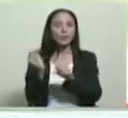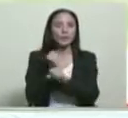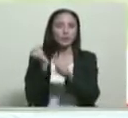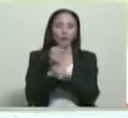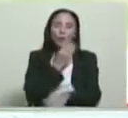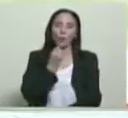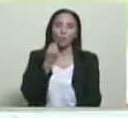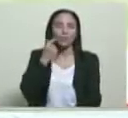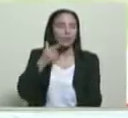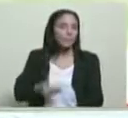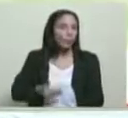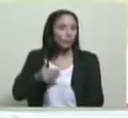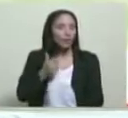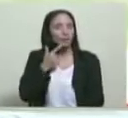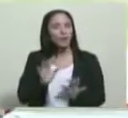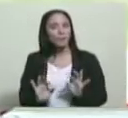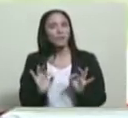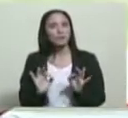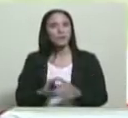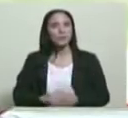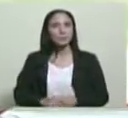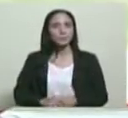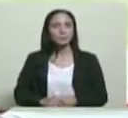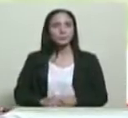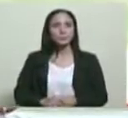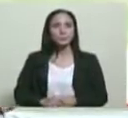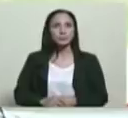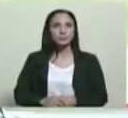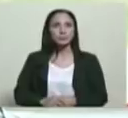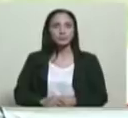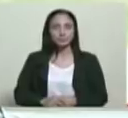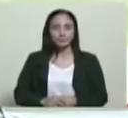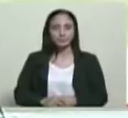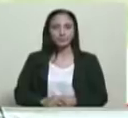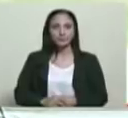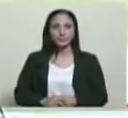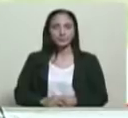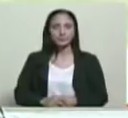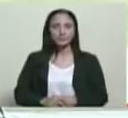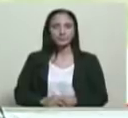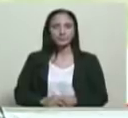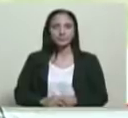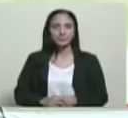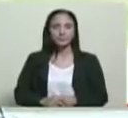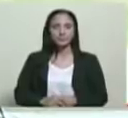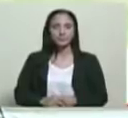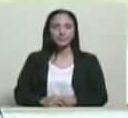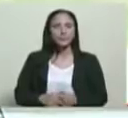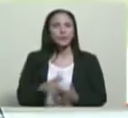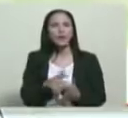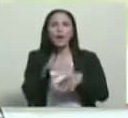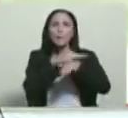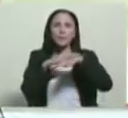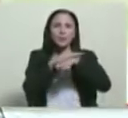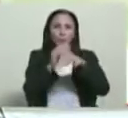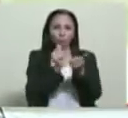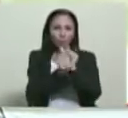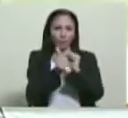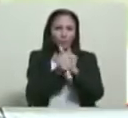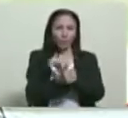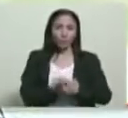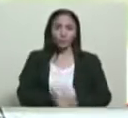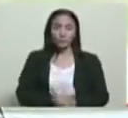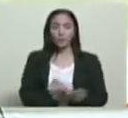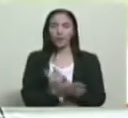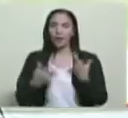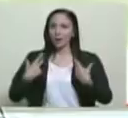tan importante, tan especial. Yo quiero, fíjense ustedes, lo que acaba de decir el ministro Pedro, compañero